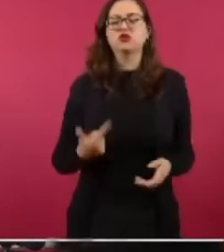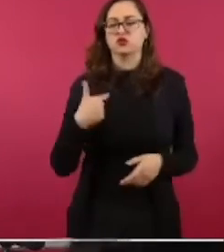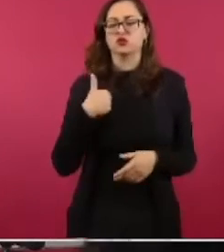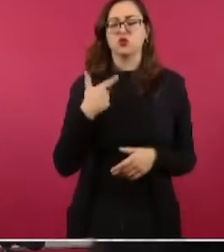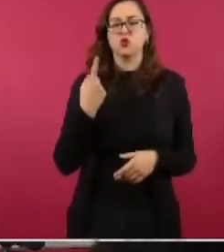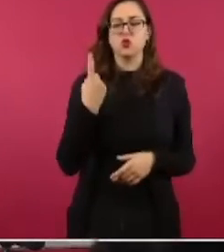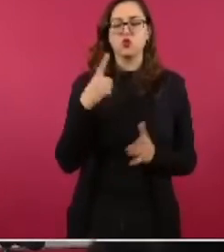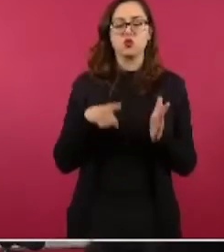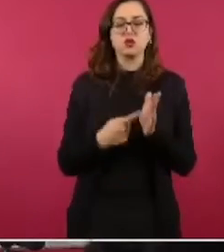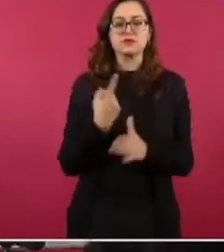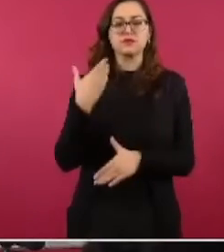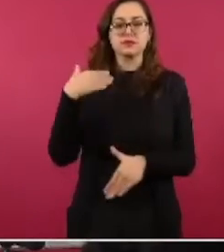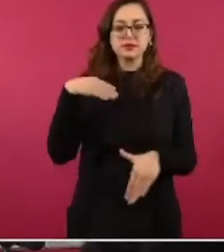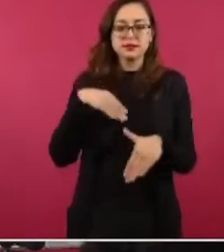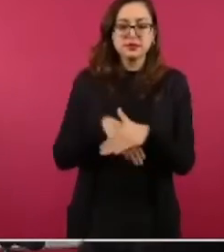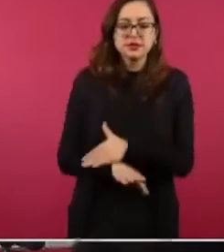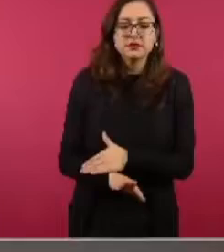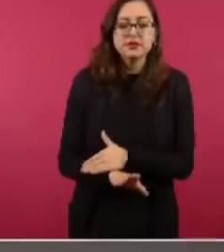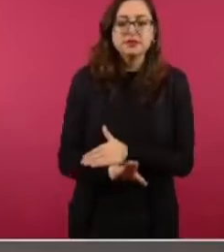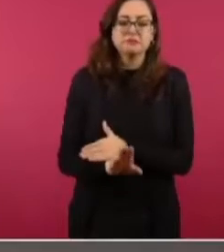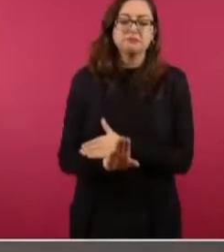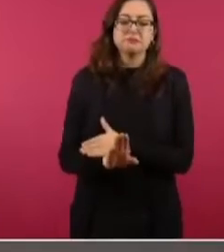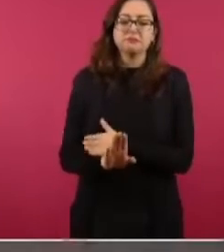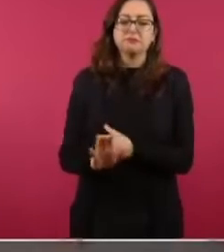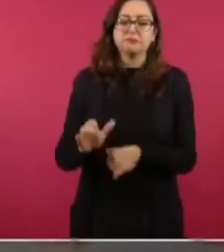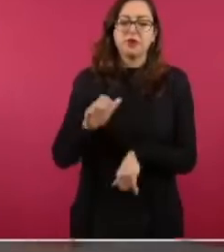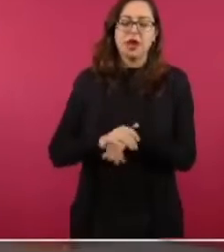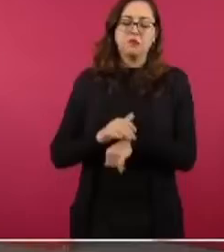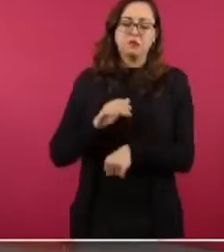una vez, mi amigo Corbyn,